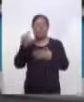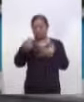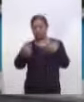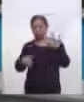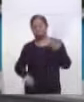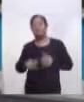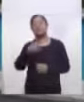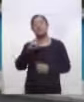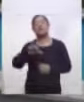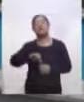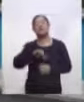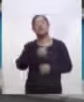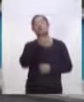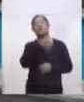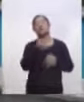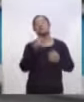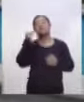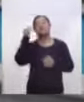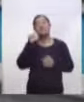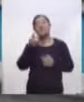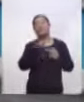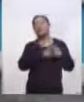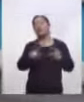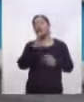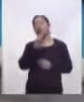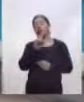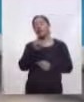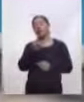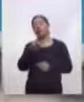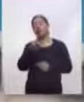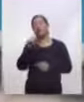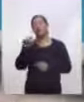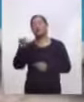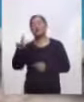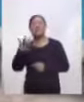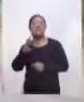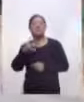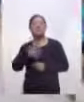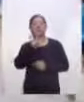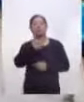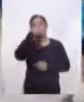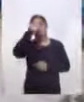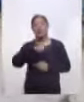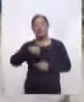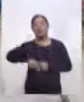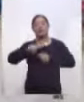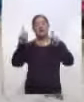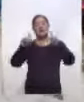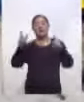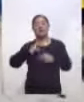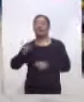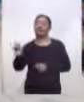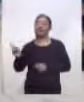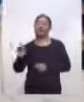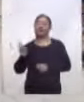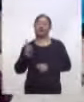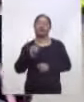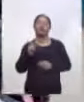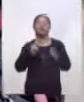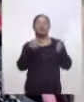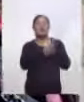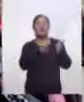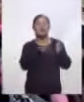este 6 de marzo en Tecolutla, Veracruz, y pasarán por Tlaxcala a partir de las 20 horas de hoy, donde recorrerán los municipios de